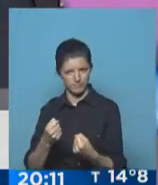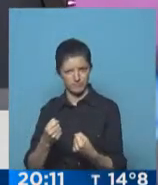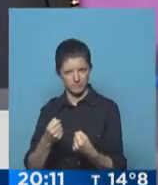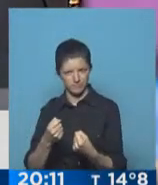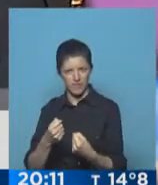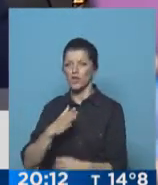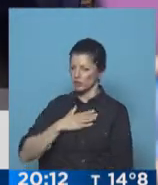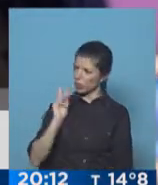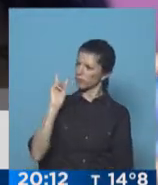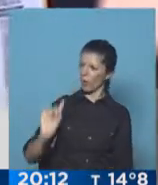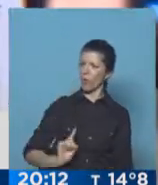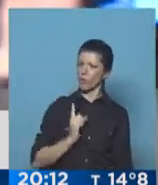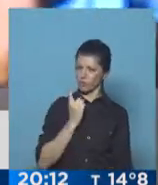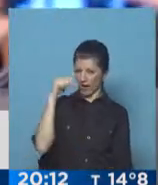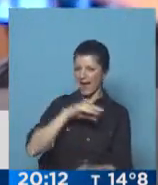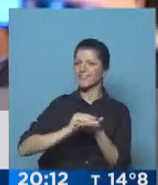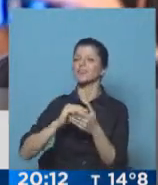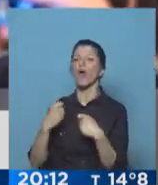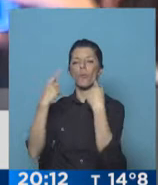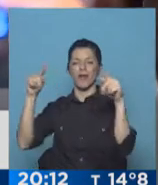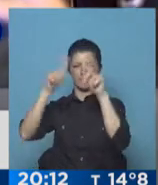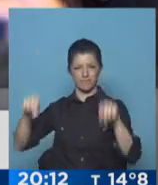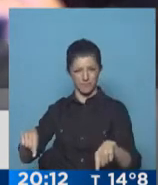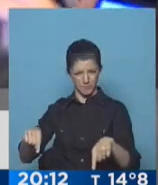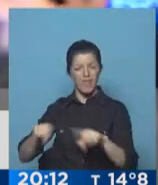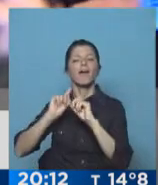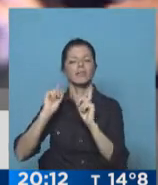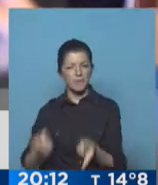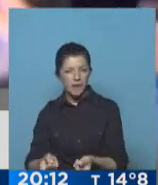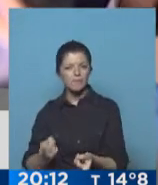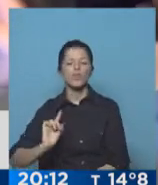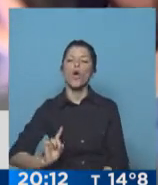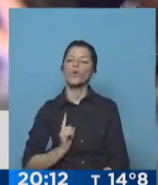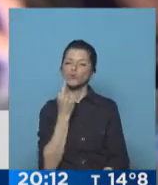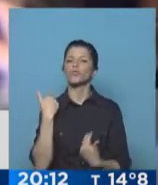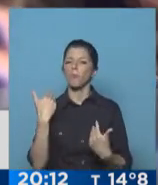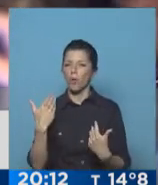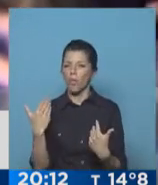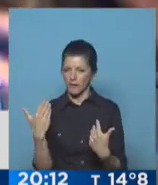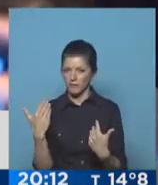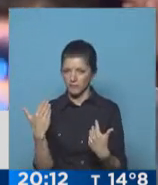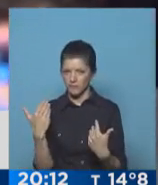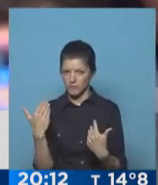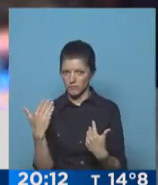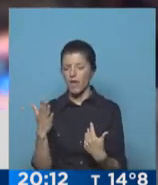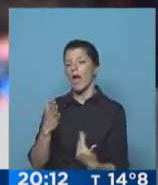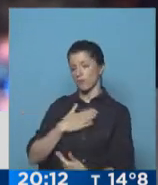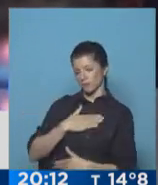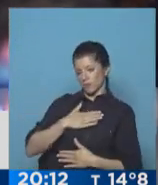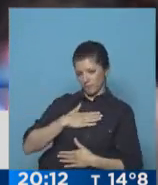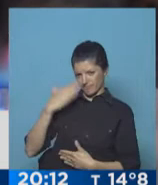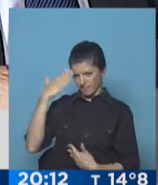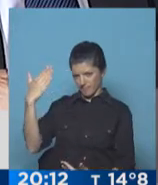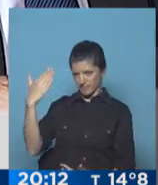hacen mucho orgullo acá hacerlo del Senado, ¿no? Y, bueno, y particularmente el enorme orgullo de poder hacerlo también a mi propio padre, ¿no?